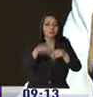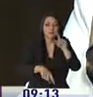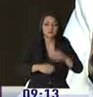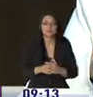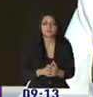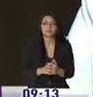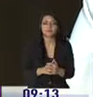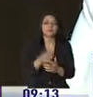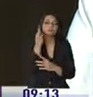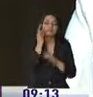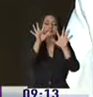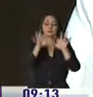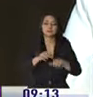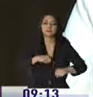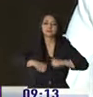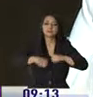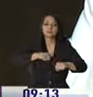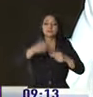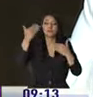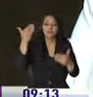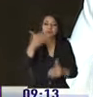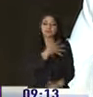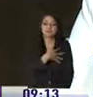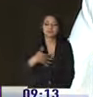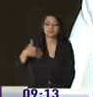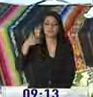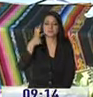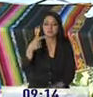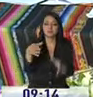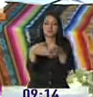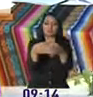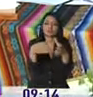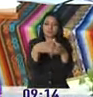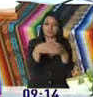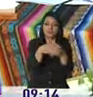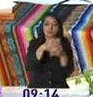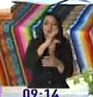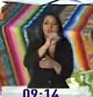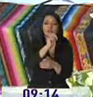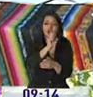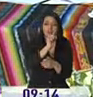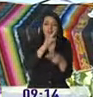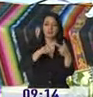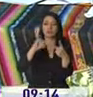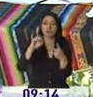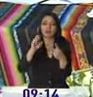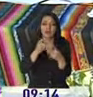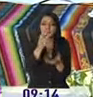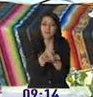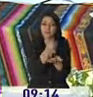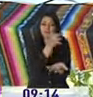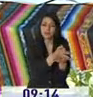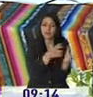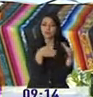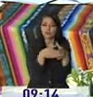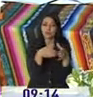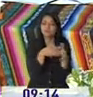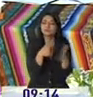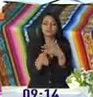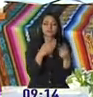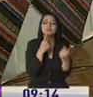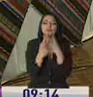Pavón, secretaria de la Gestión de la Política, lamentó la ausencia de asociaciones como la CONFENAIE y CONAICE, aseguró que los diálogos